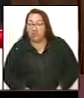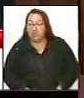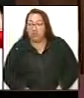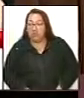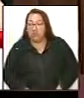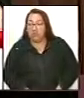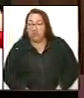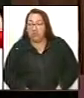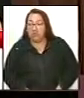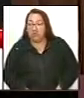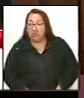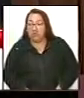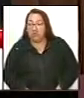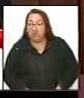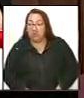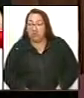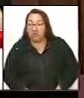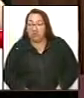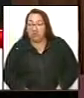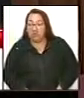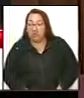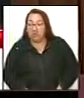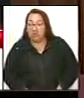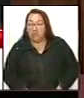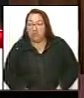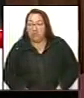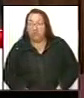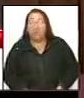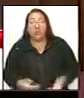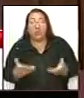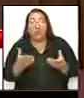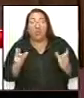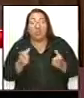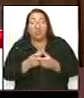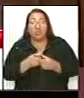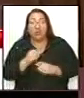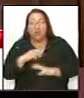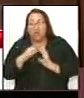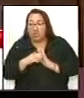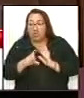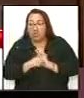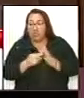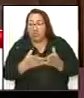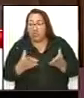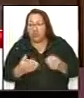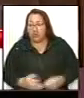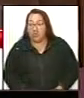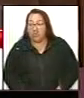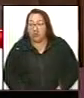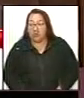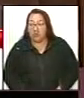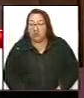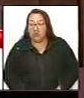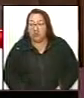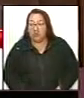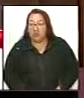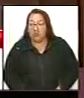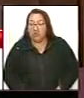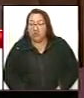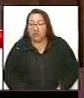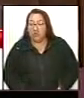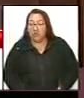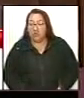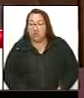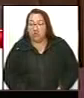congresistas, fuera de la sesión, por favor, los animo a enviar a la comisión los proyectos de ley que ustedes hayan presentado y que